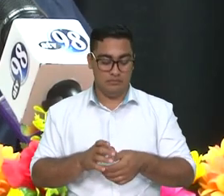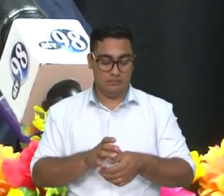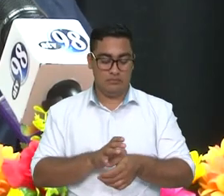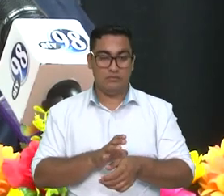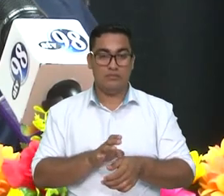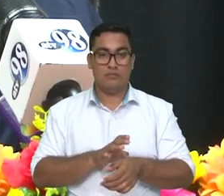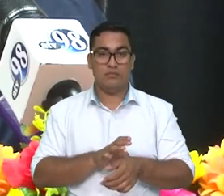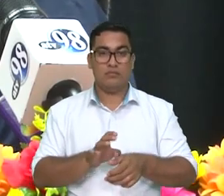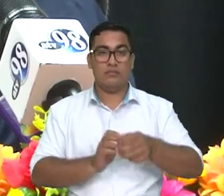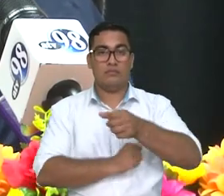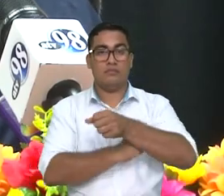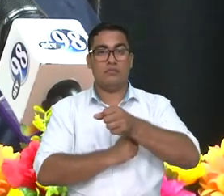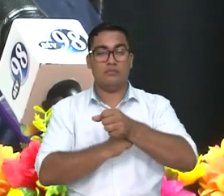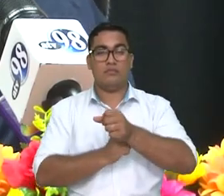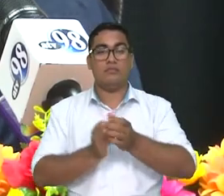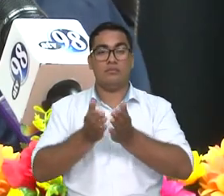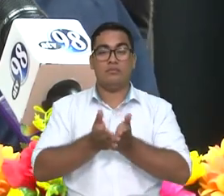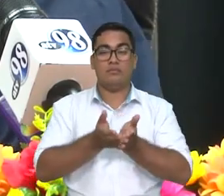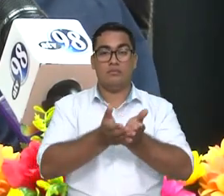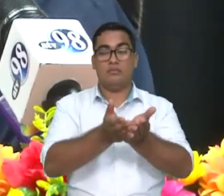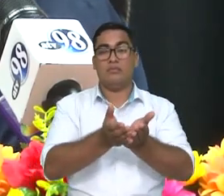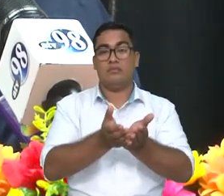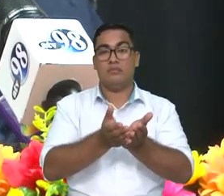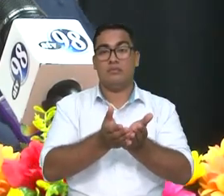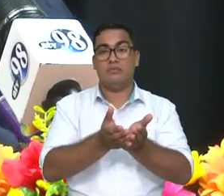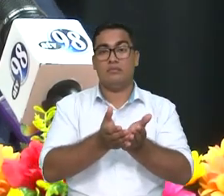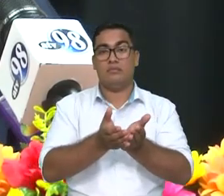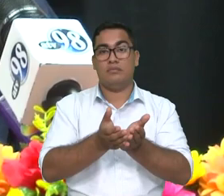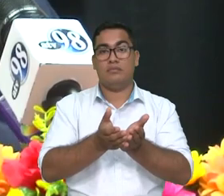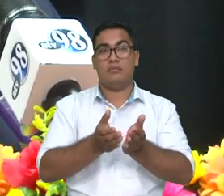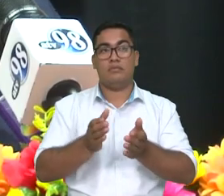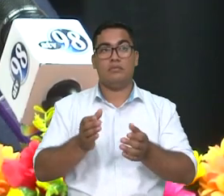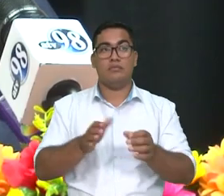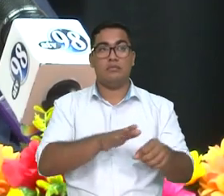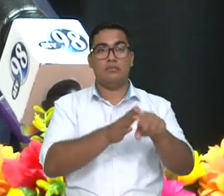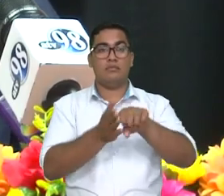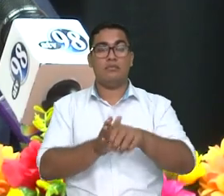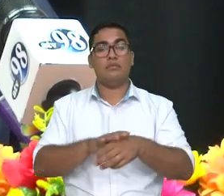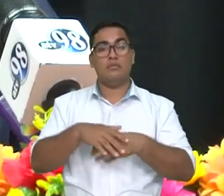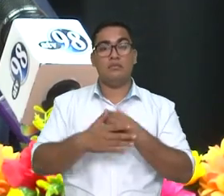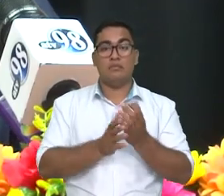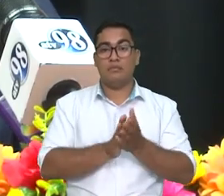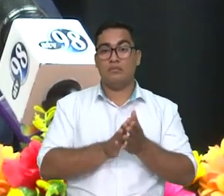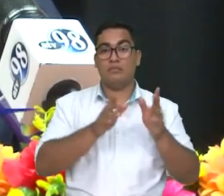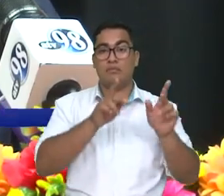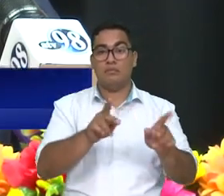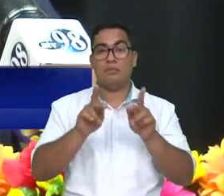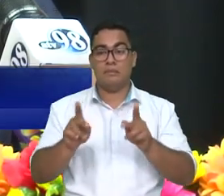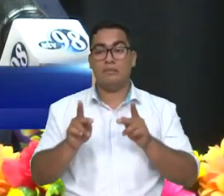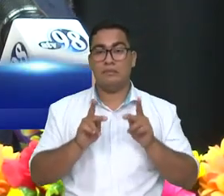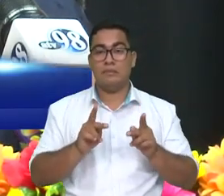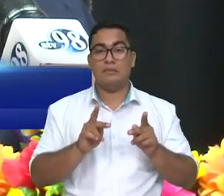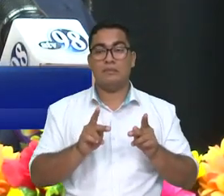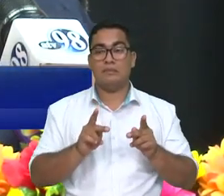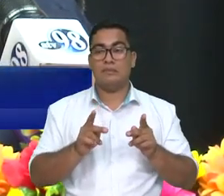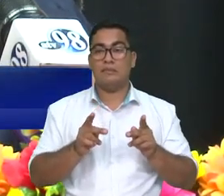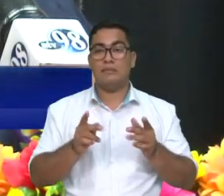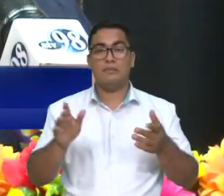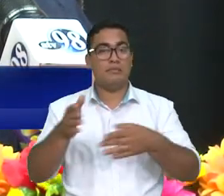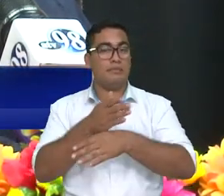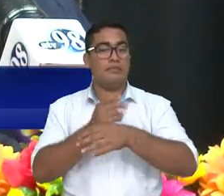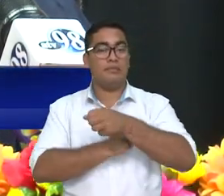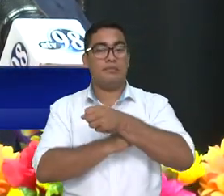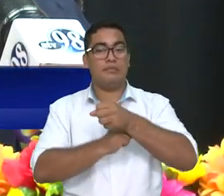en los puertos lo que es el col gel. Cada persona que entra, igual en Corinto y en todos los